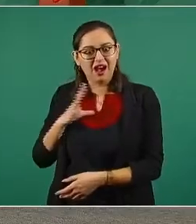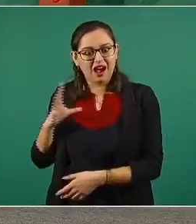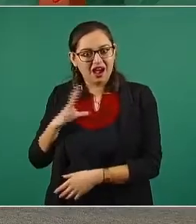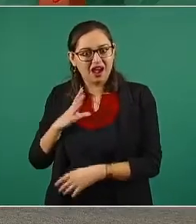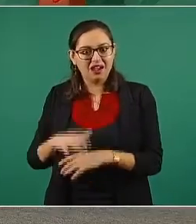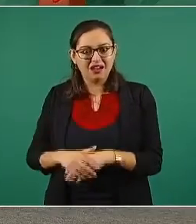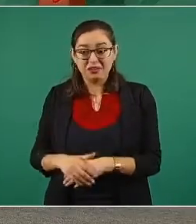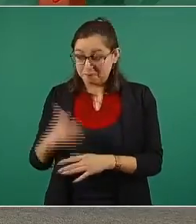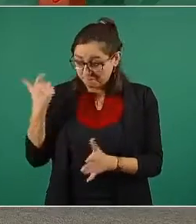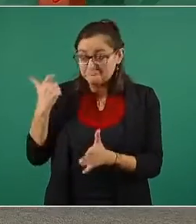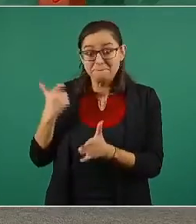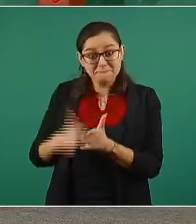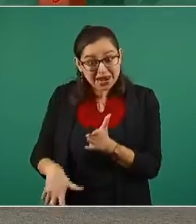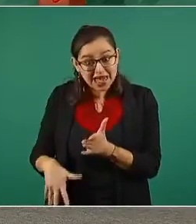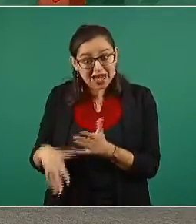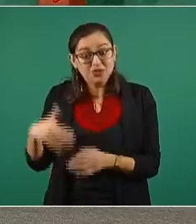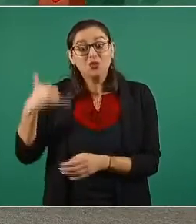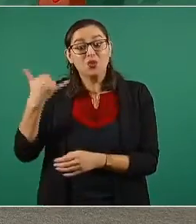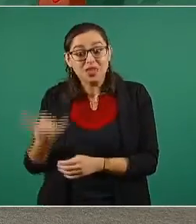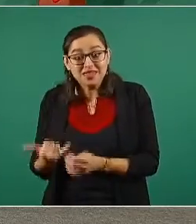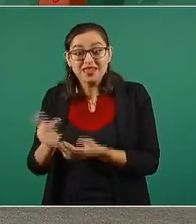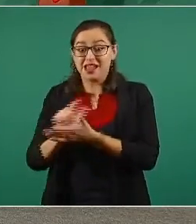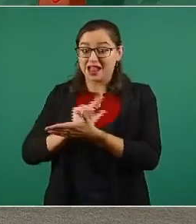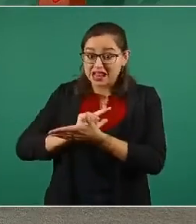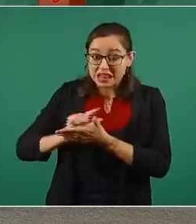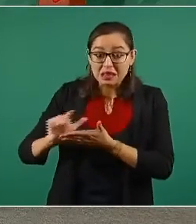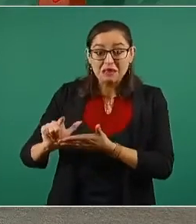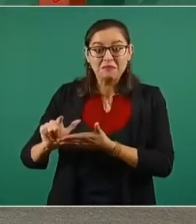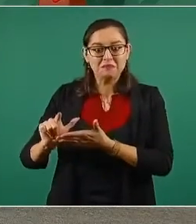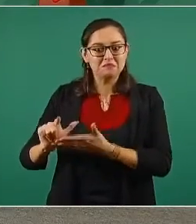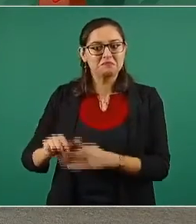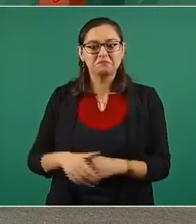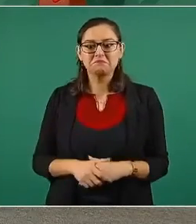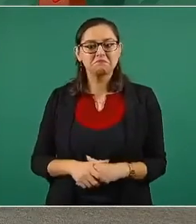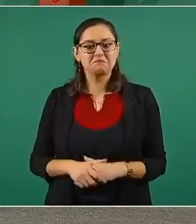es la más barata y la más limpia.